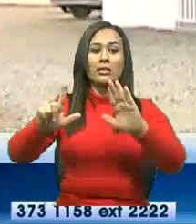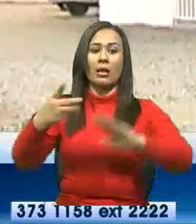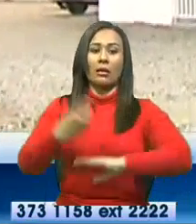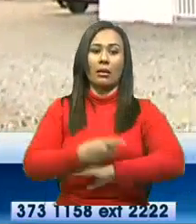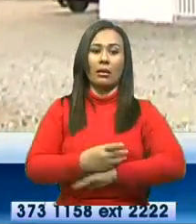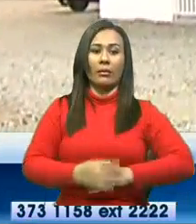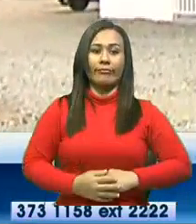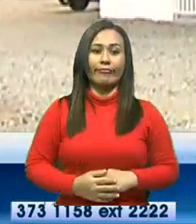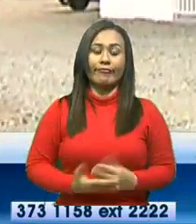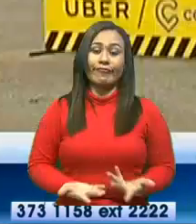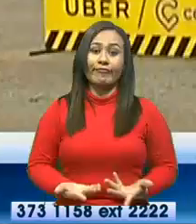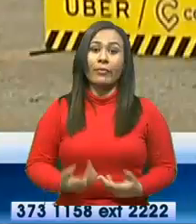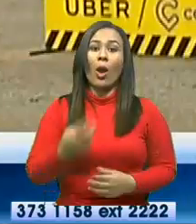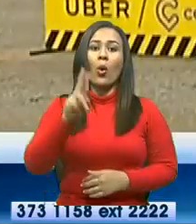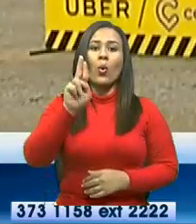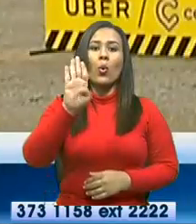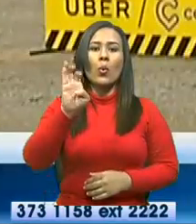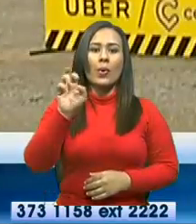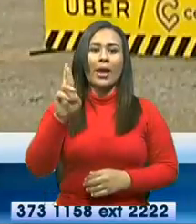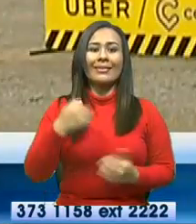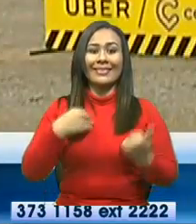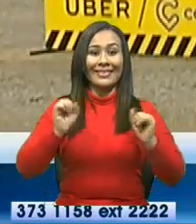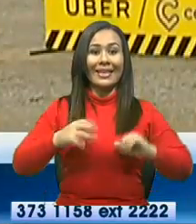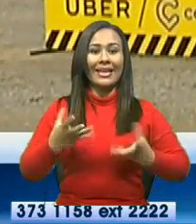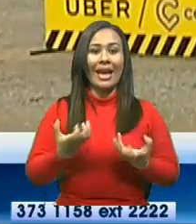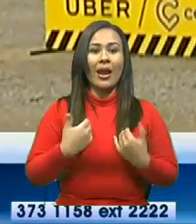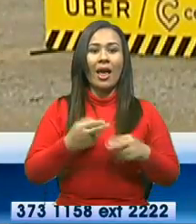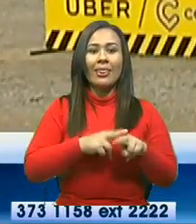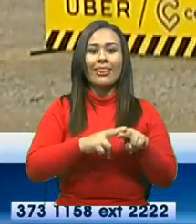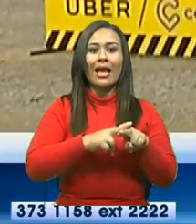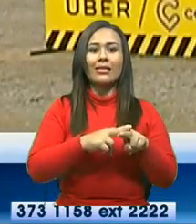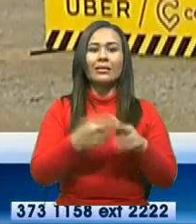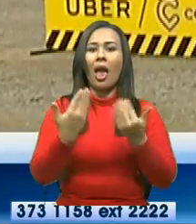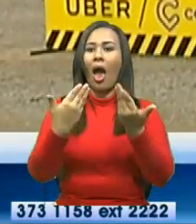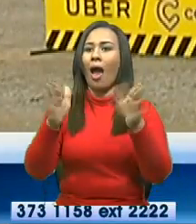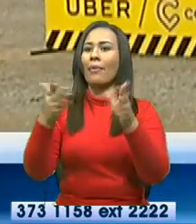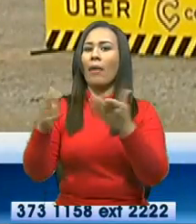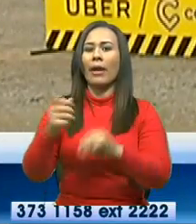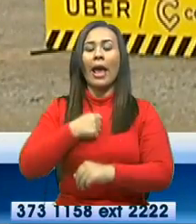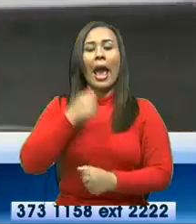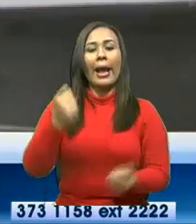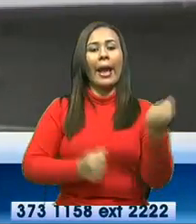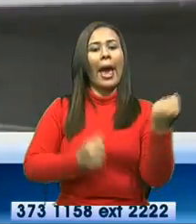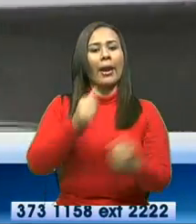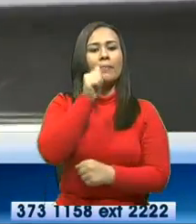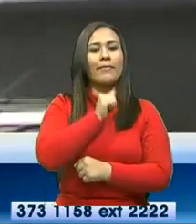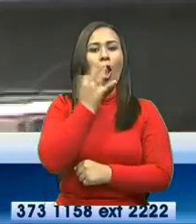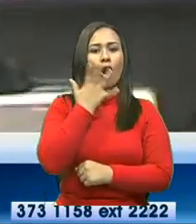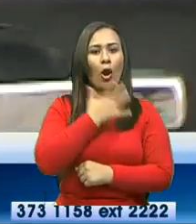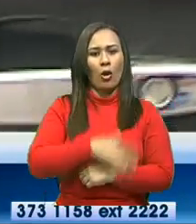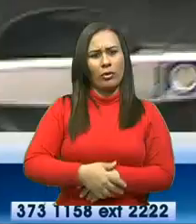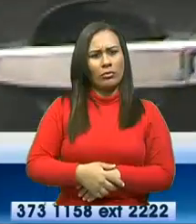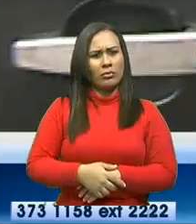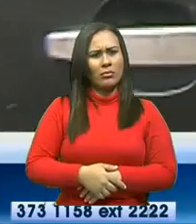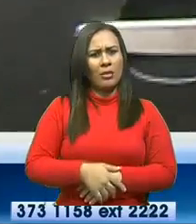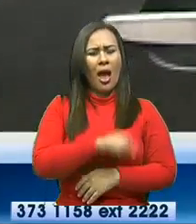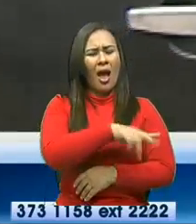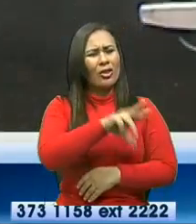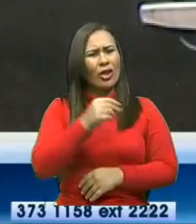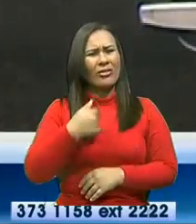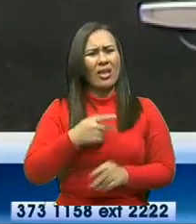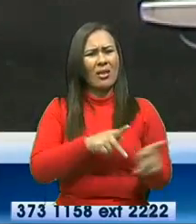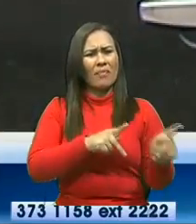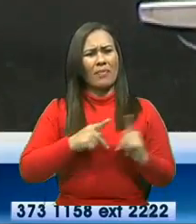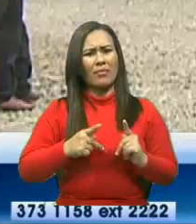Cabify ofrecen vacantes para brindar el servicio de transporte en vehículos particulares y sin tener necesariamente